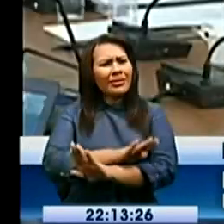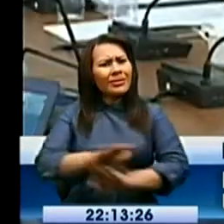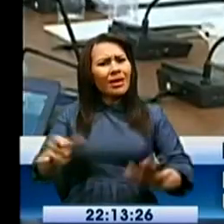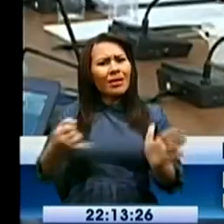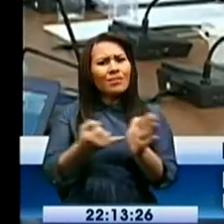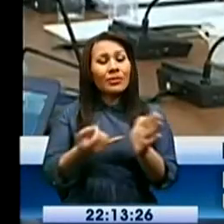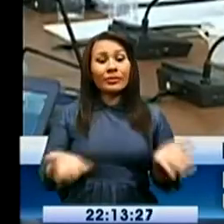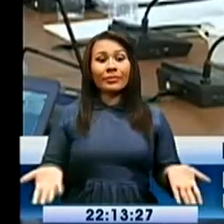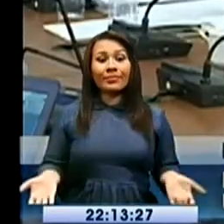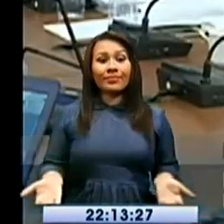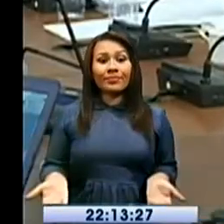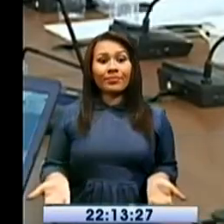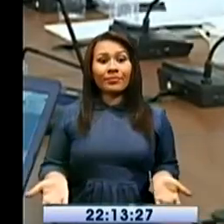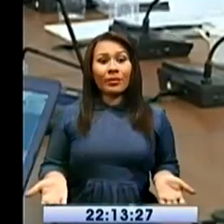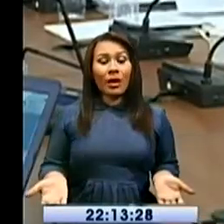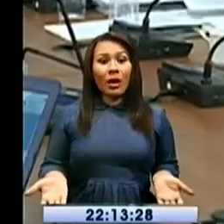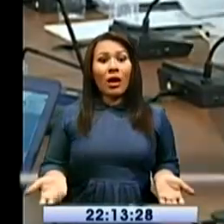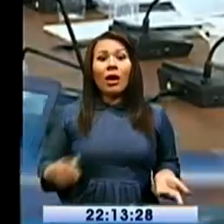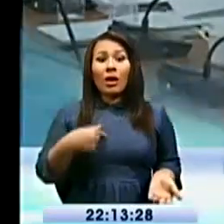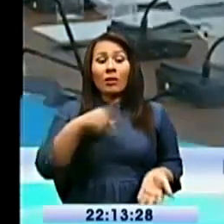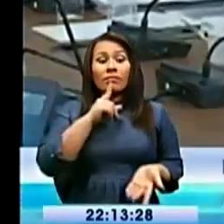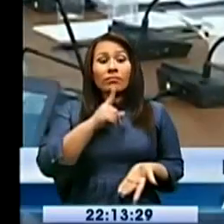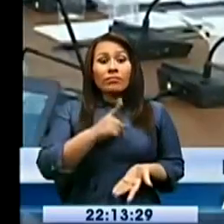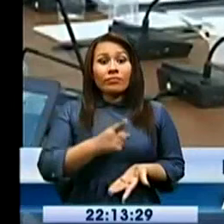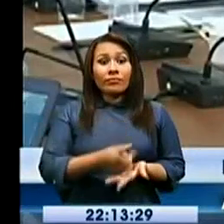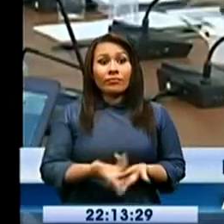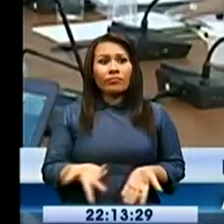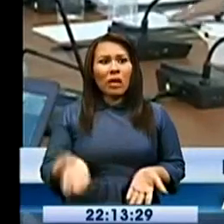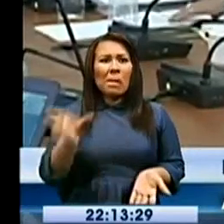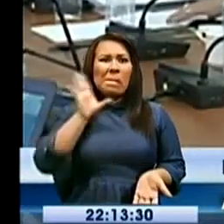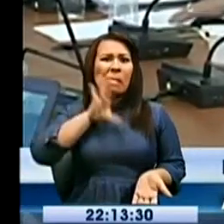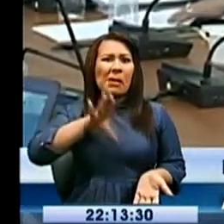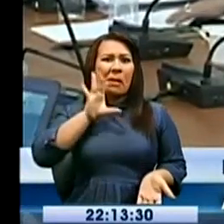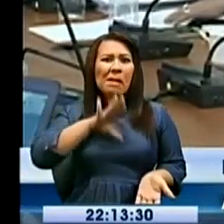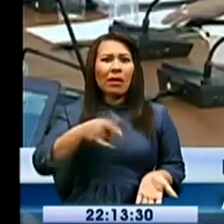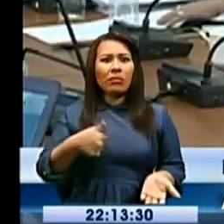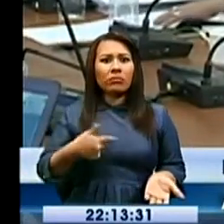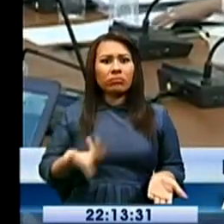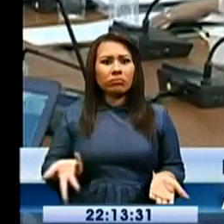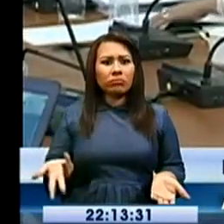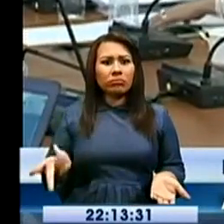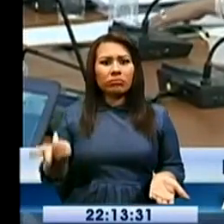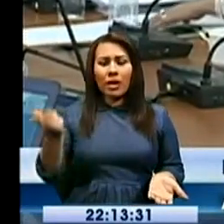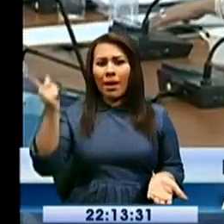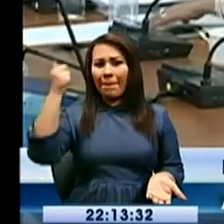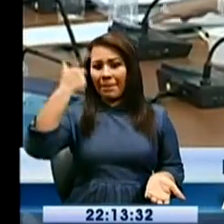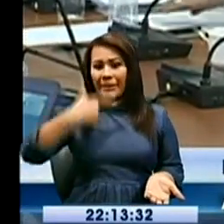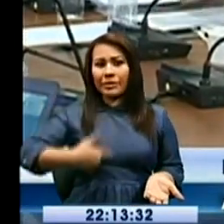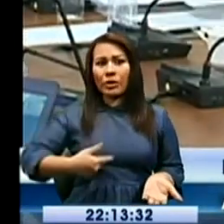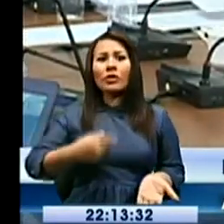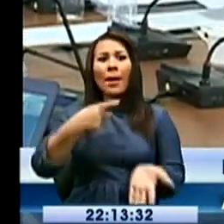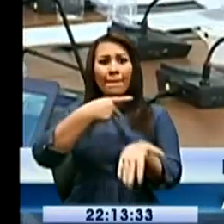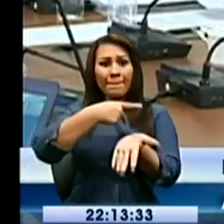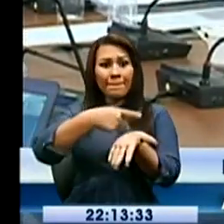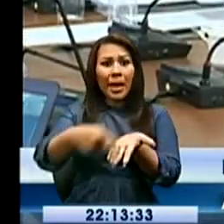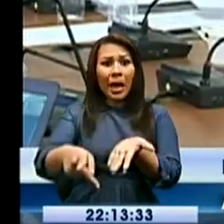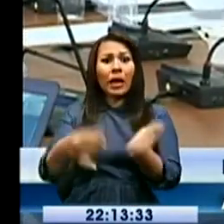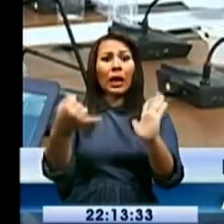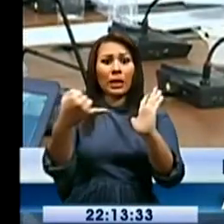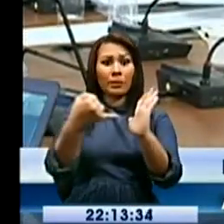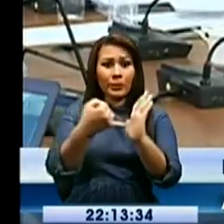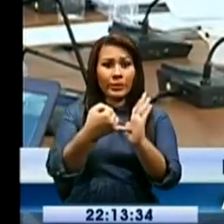respectivos. Tampoco es un pecado económico que alguien haya pagado el impuesto a la salida de